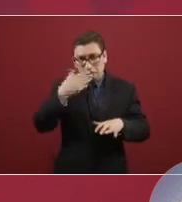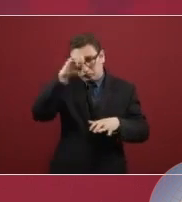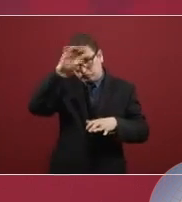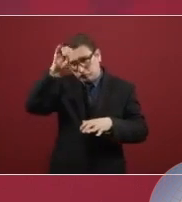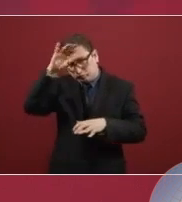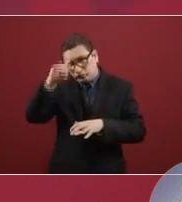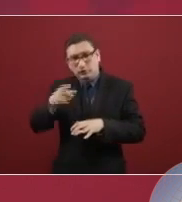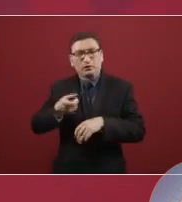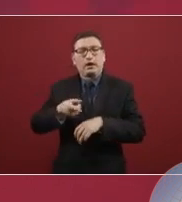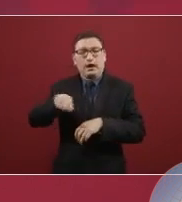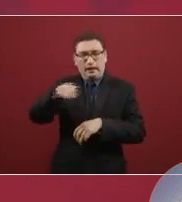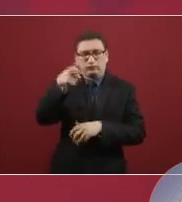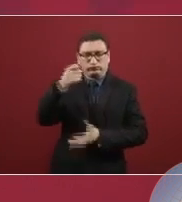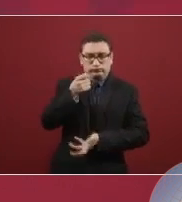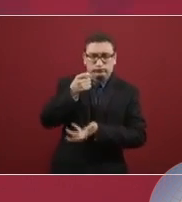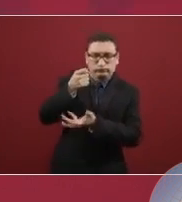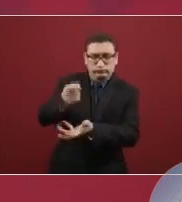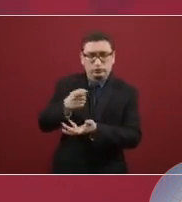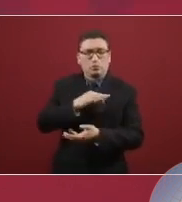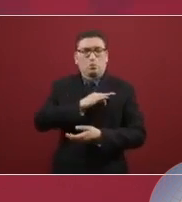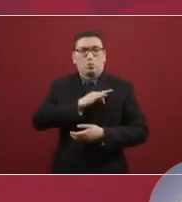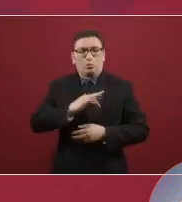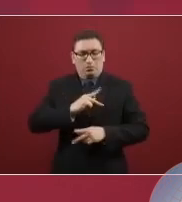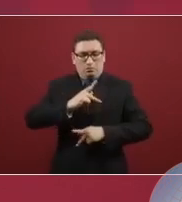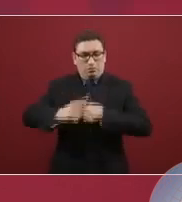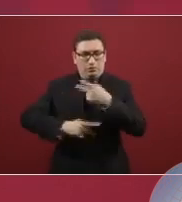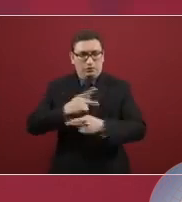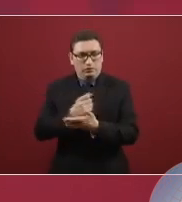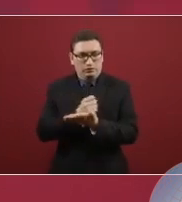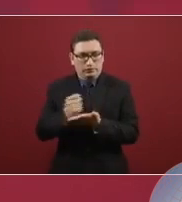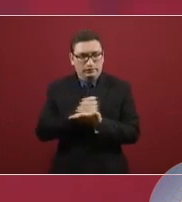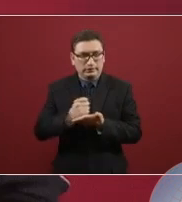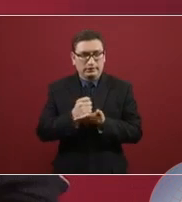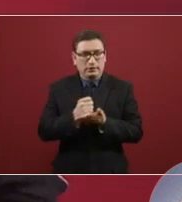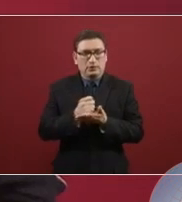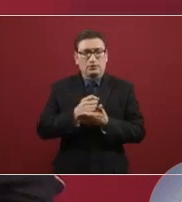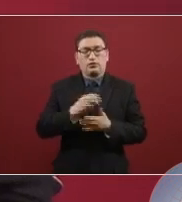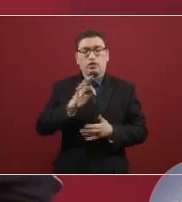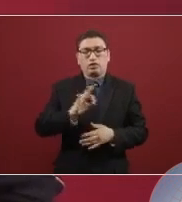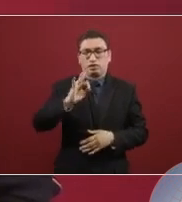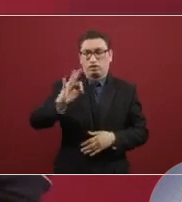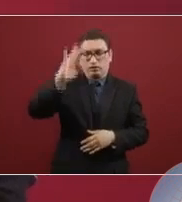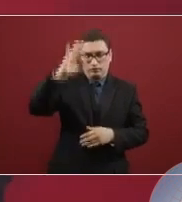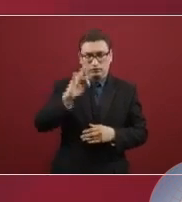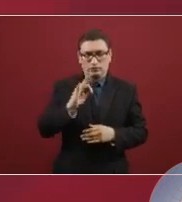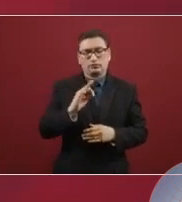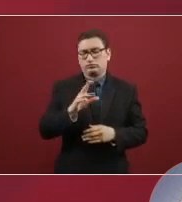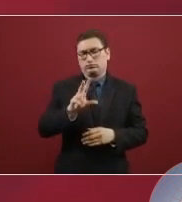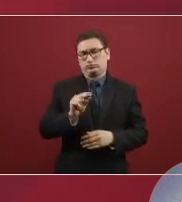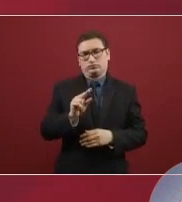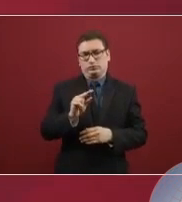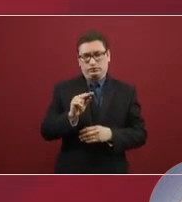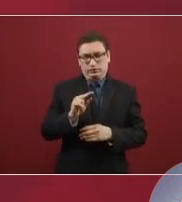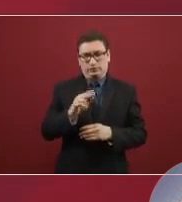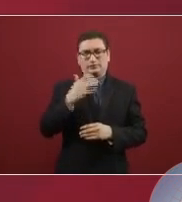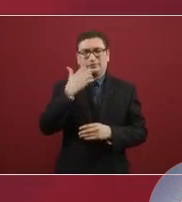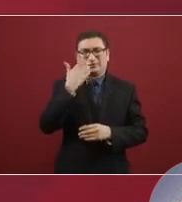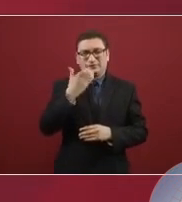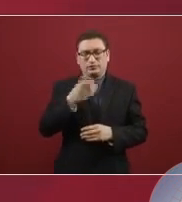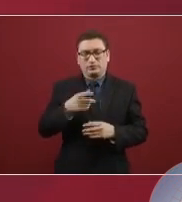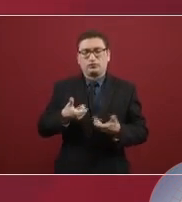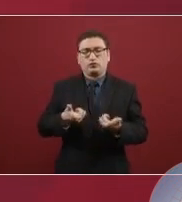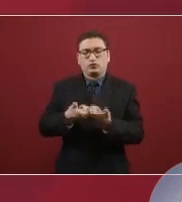vía un crédito sin intereses lo que llamamos tandas para el